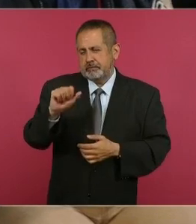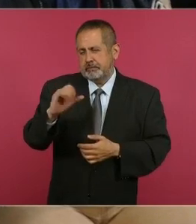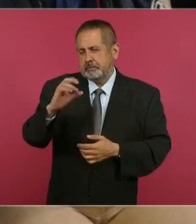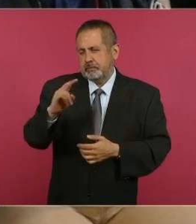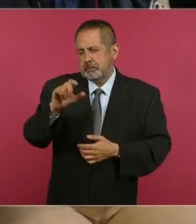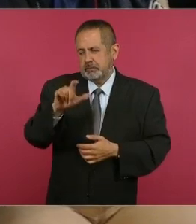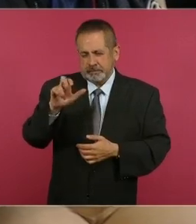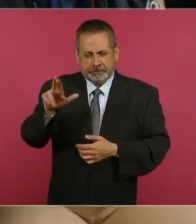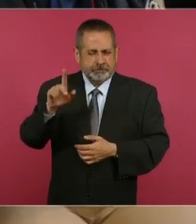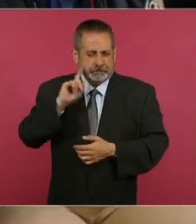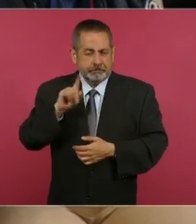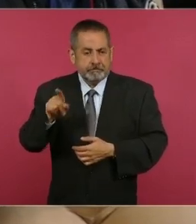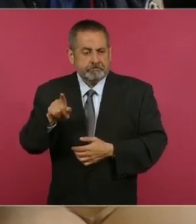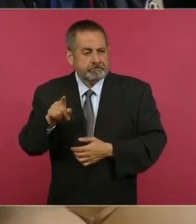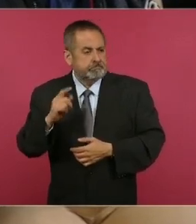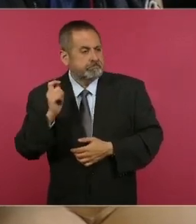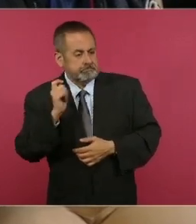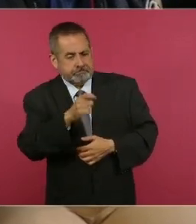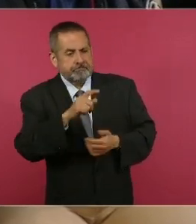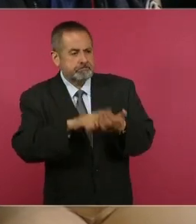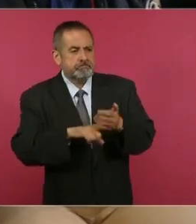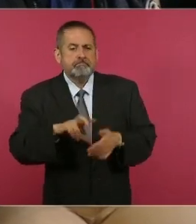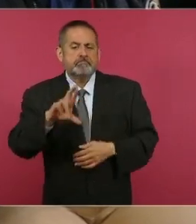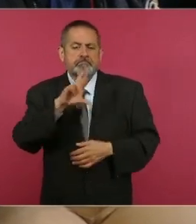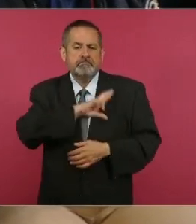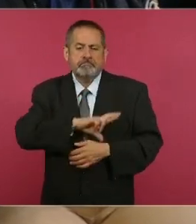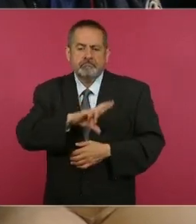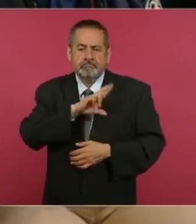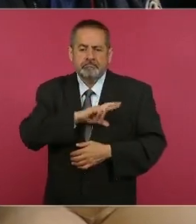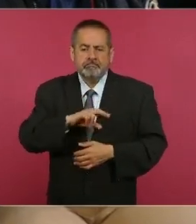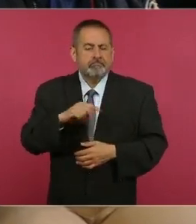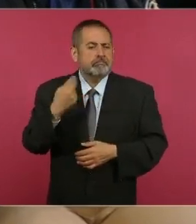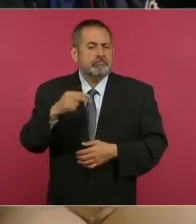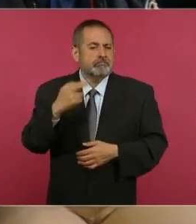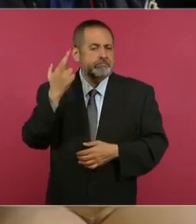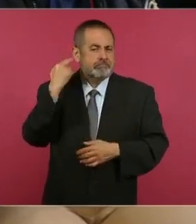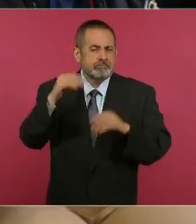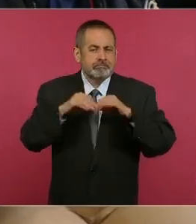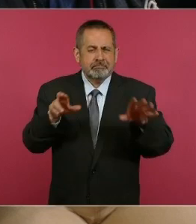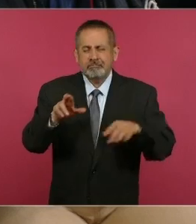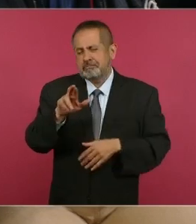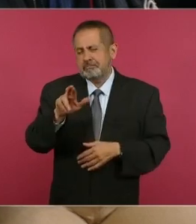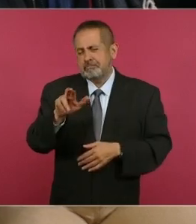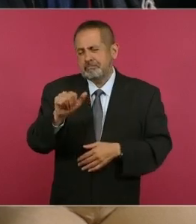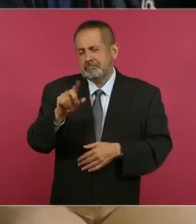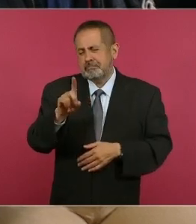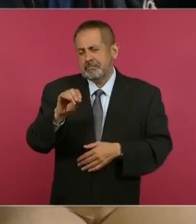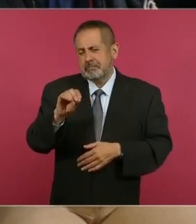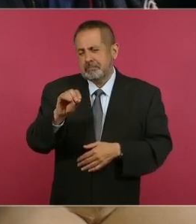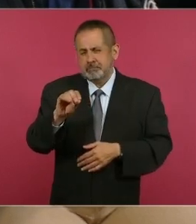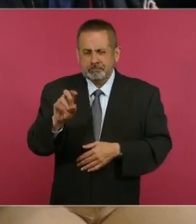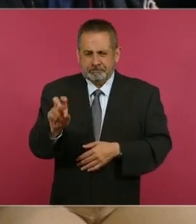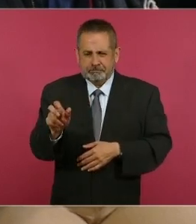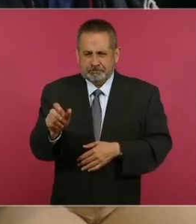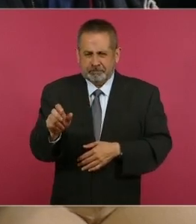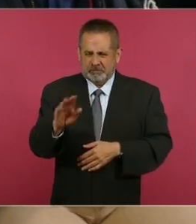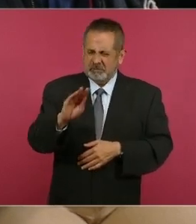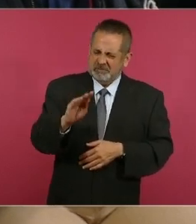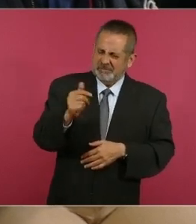la renta de la estación Radio Altiplano 96.5 FM de